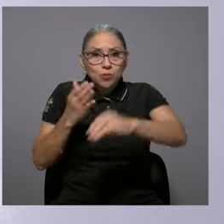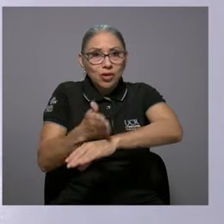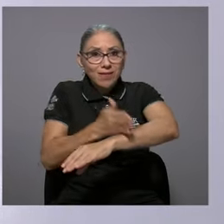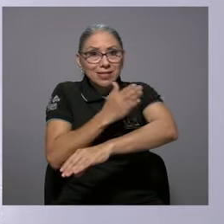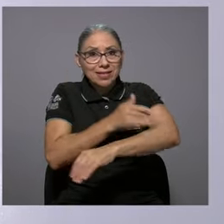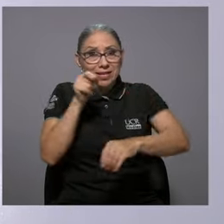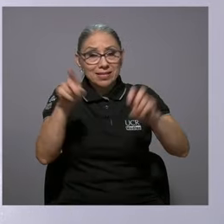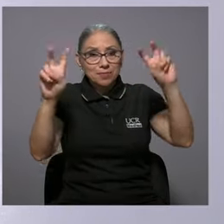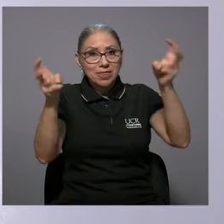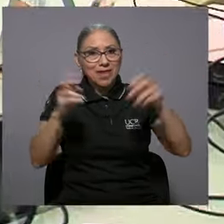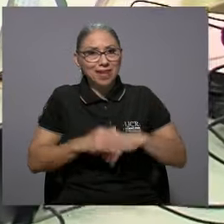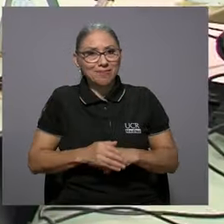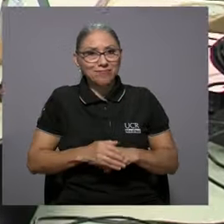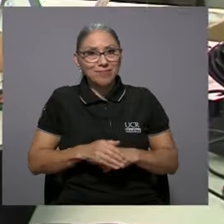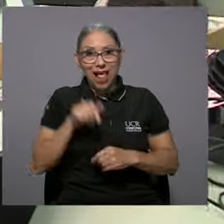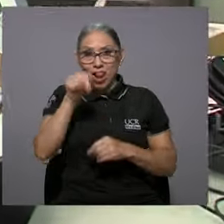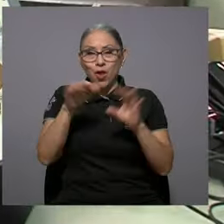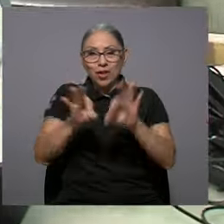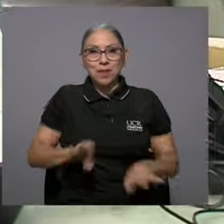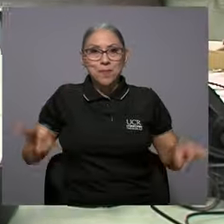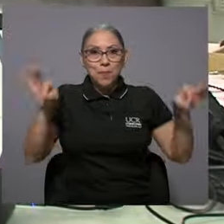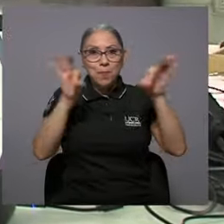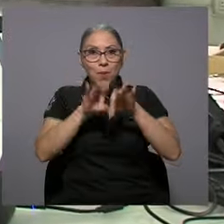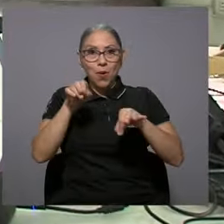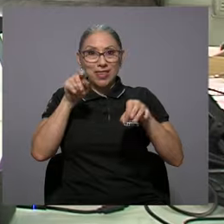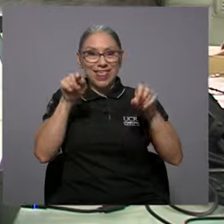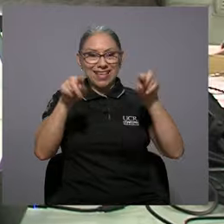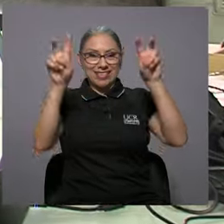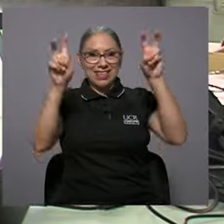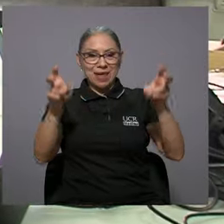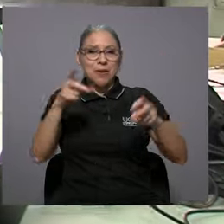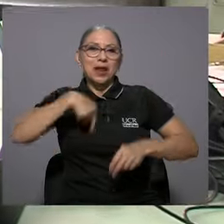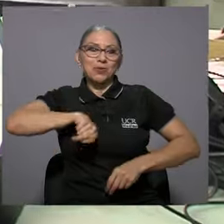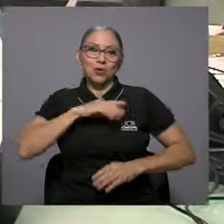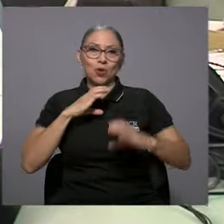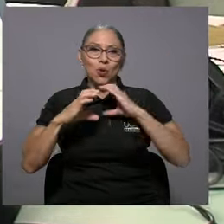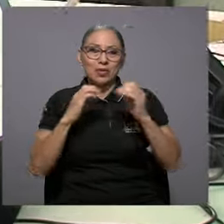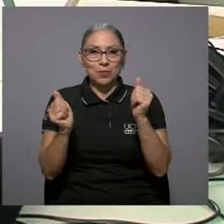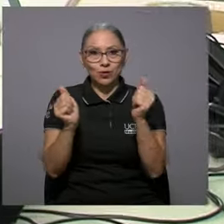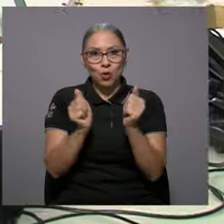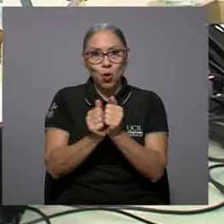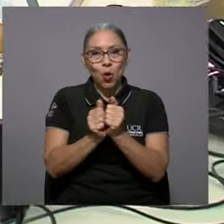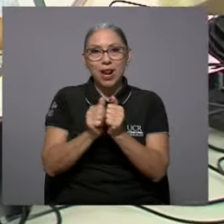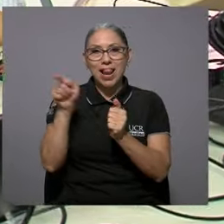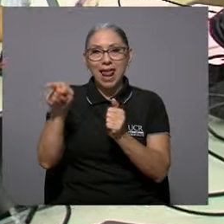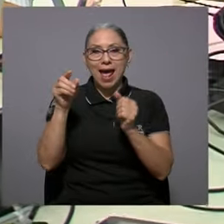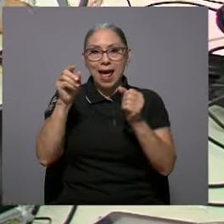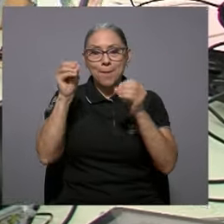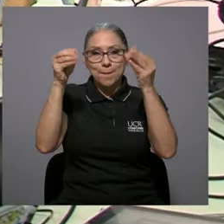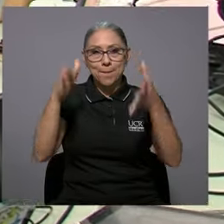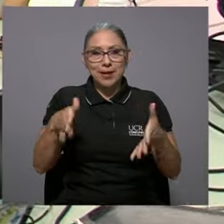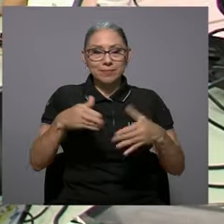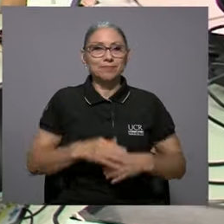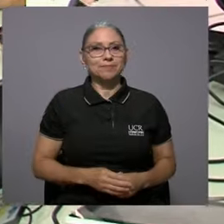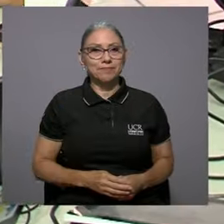en esta materia lo que importa sobre este tema lo conversaremos con la académica